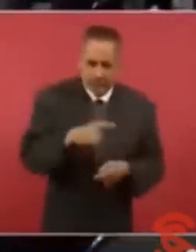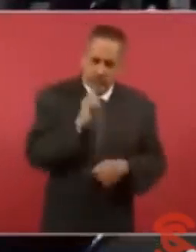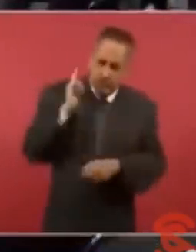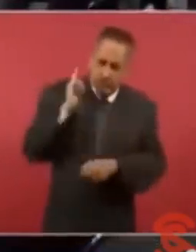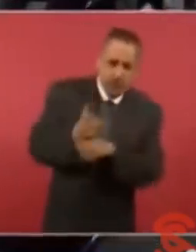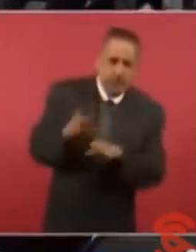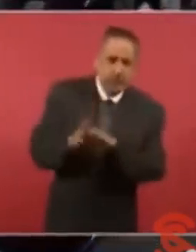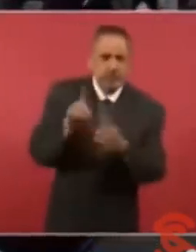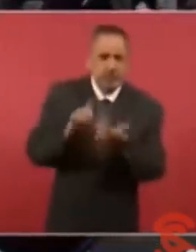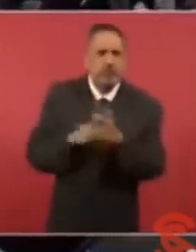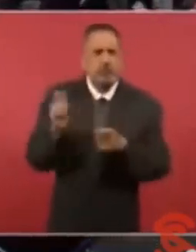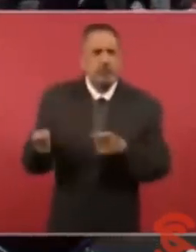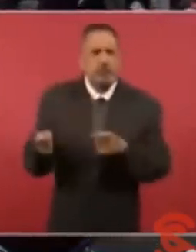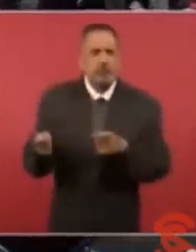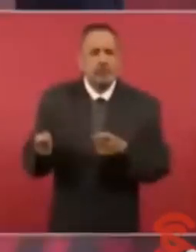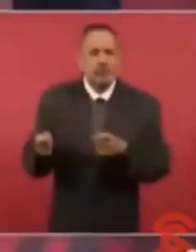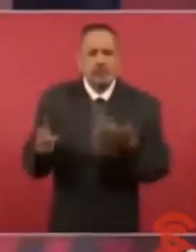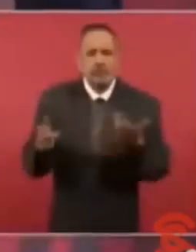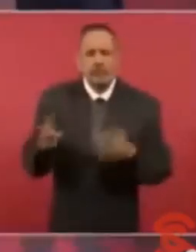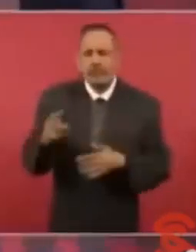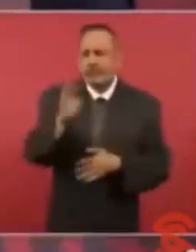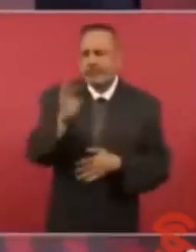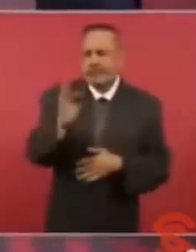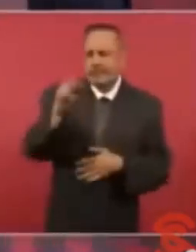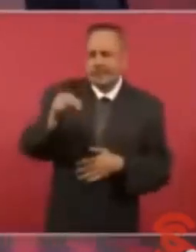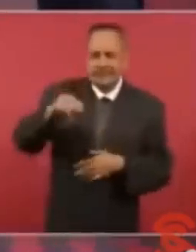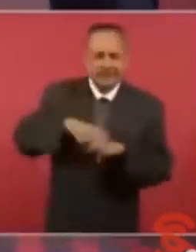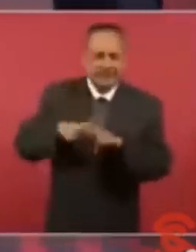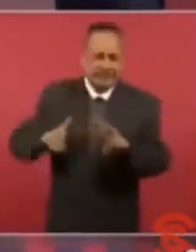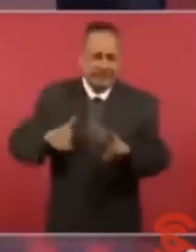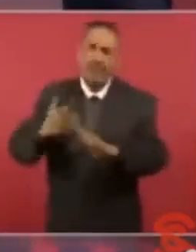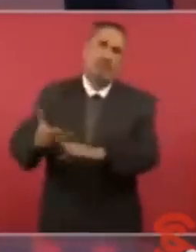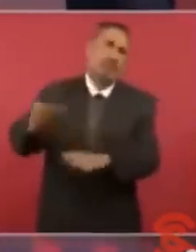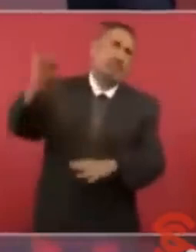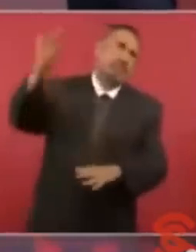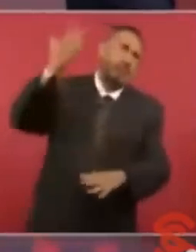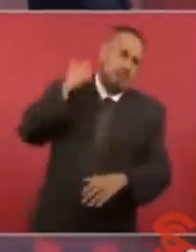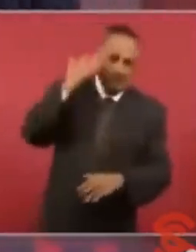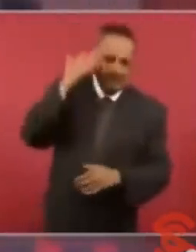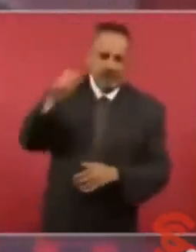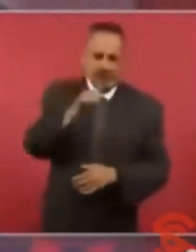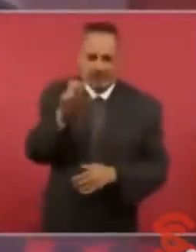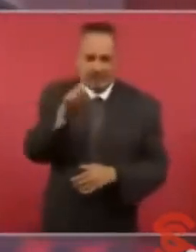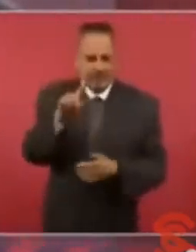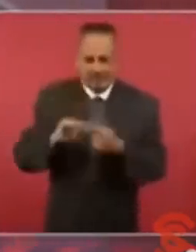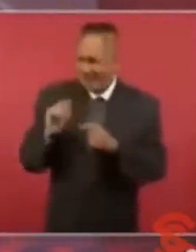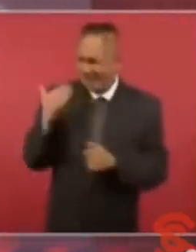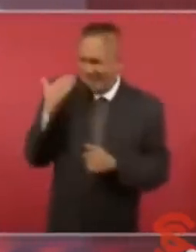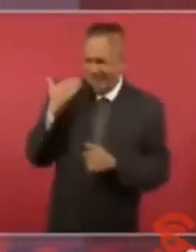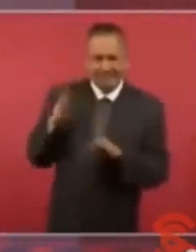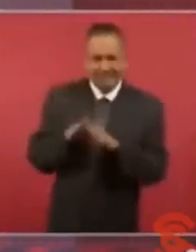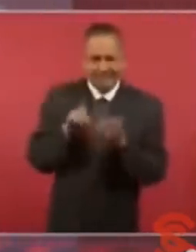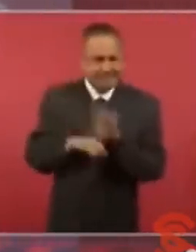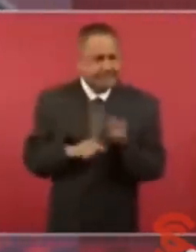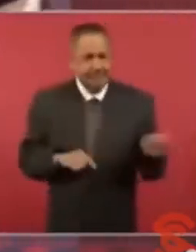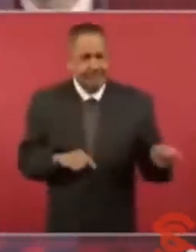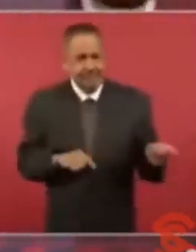los ya no hablemos de los ferrocarriles, que eso fue en la época de Zedillo. No, ahora,